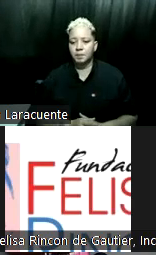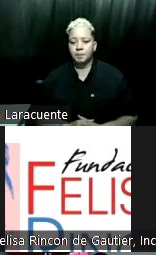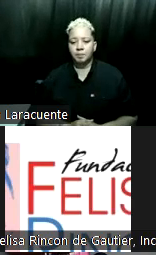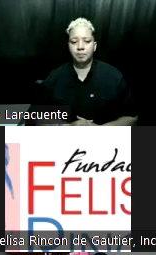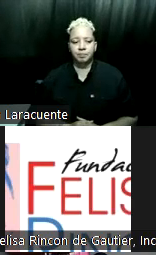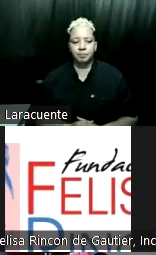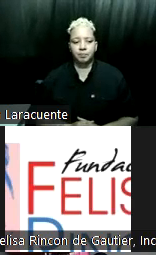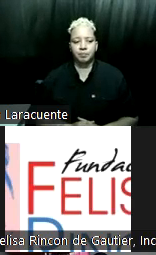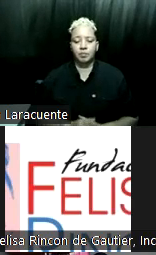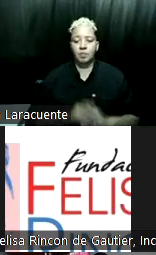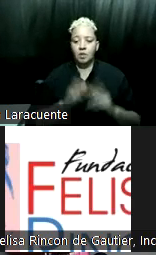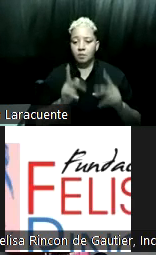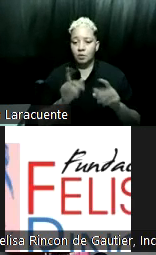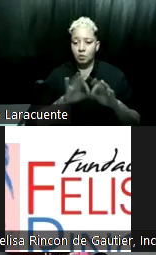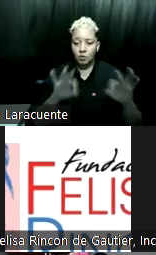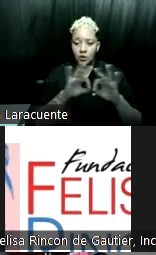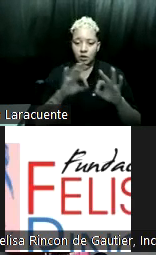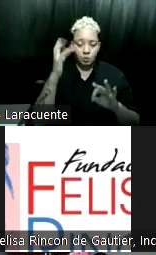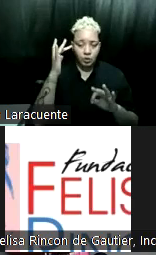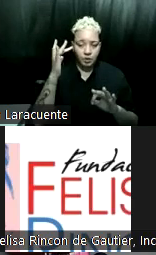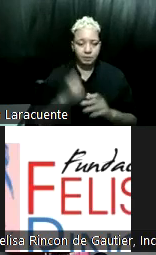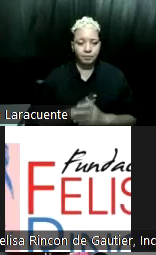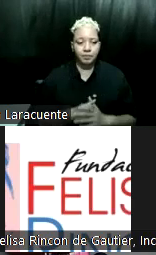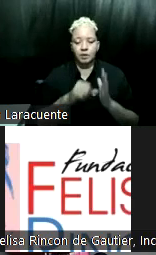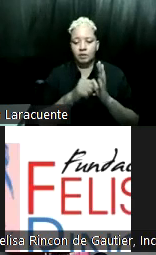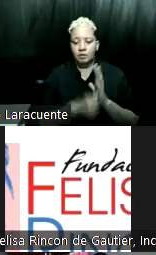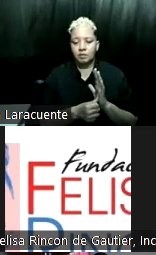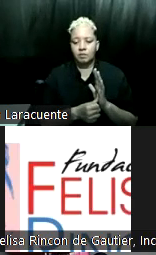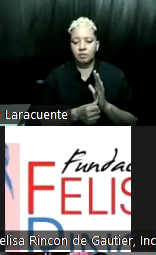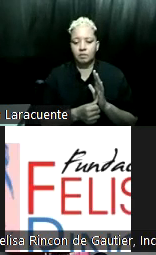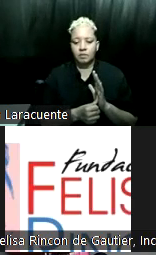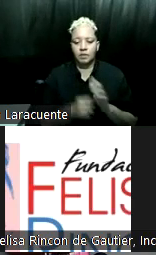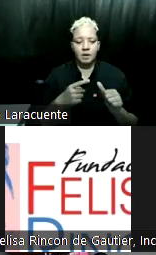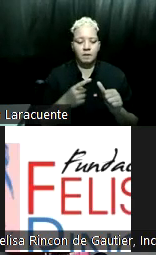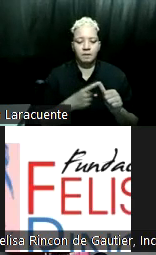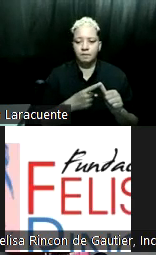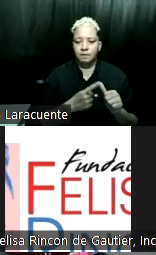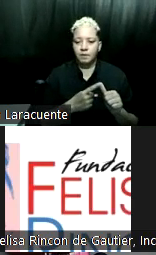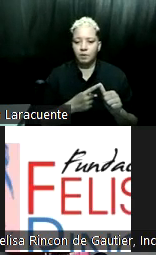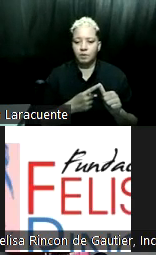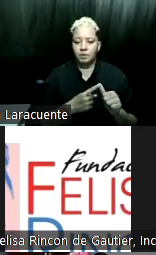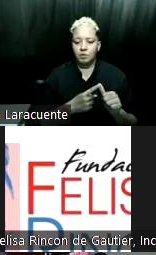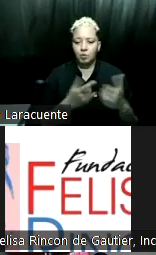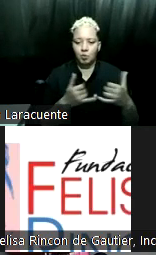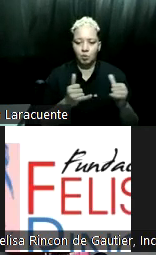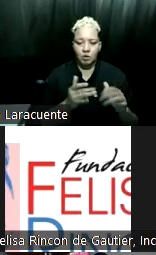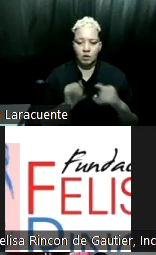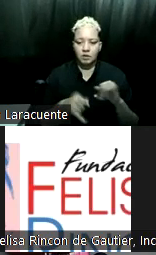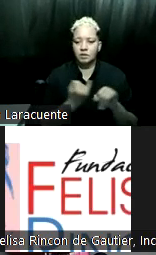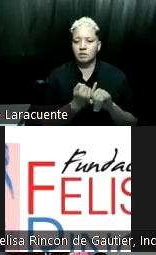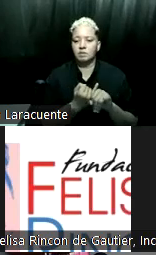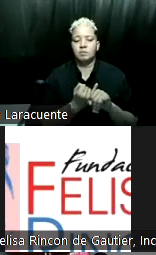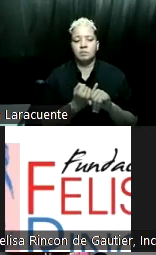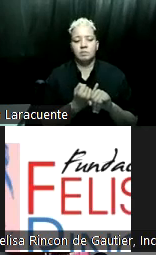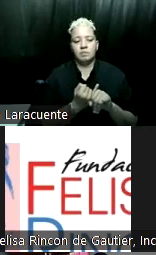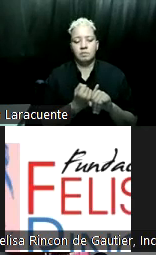figura importante porque se destaca por ser el primer jugador internacional